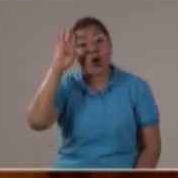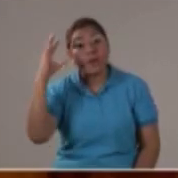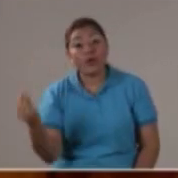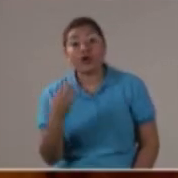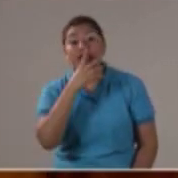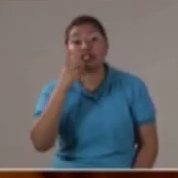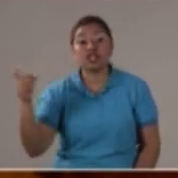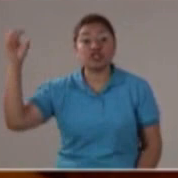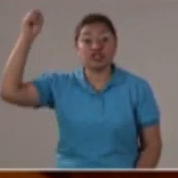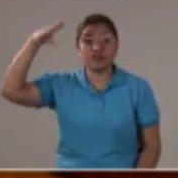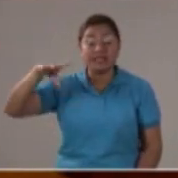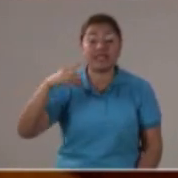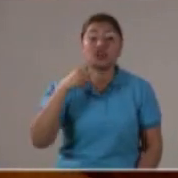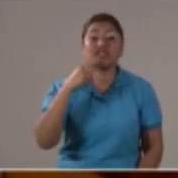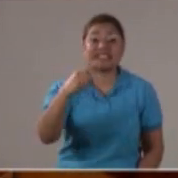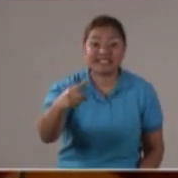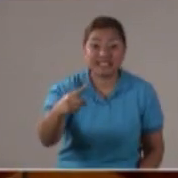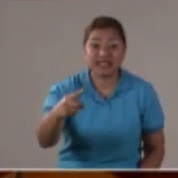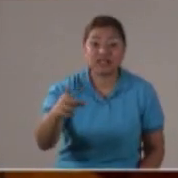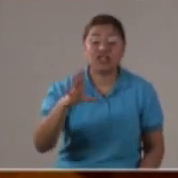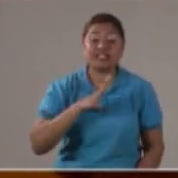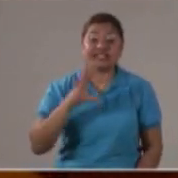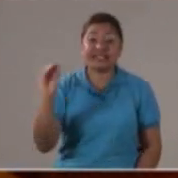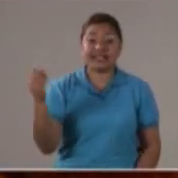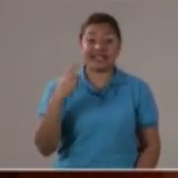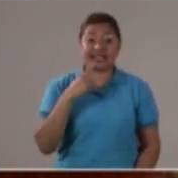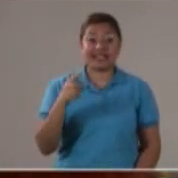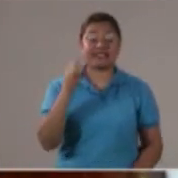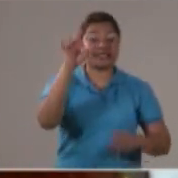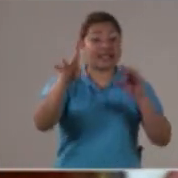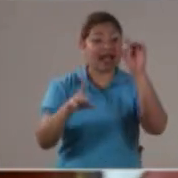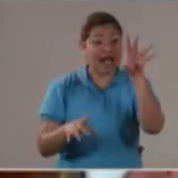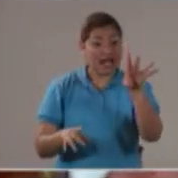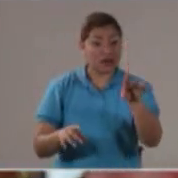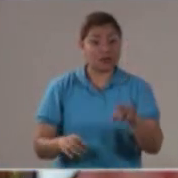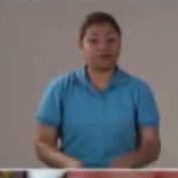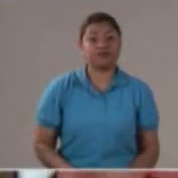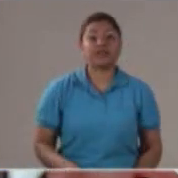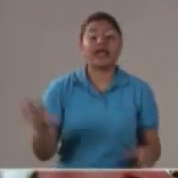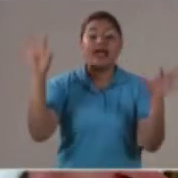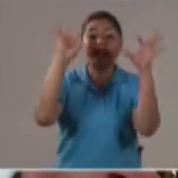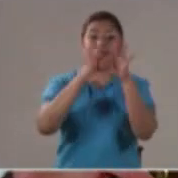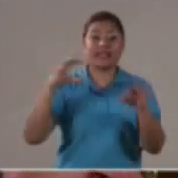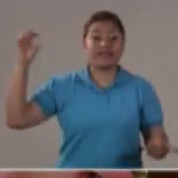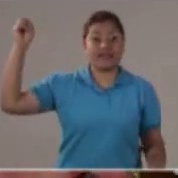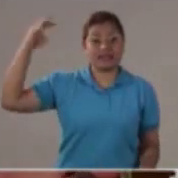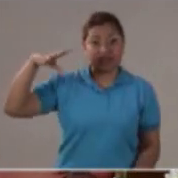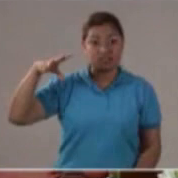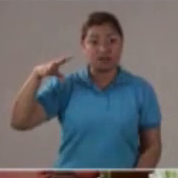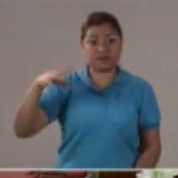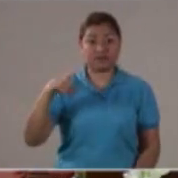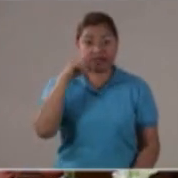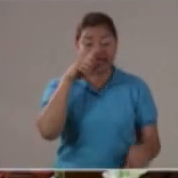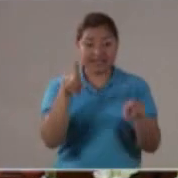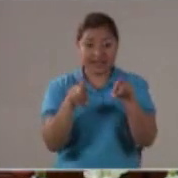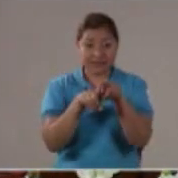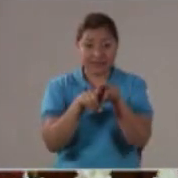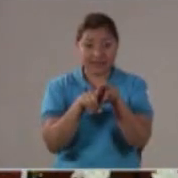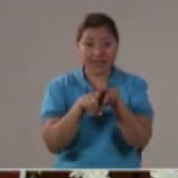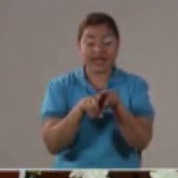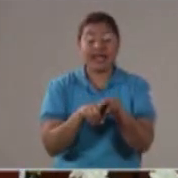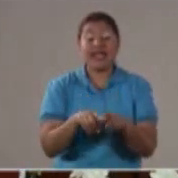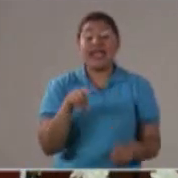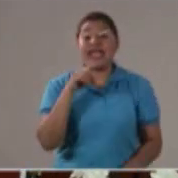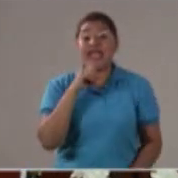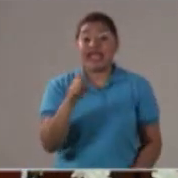diciendo. Entonces se tiene que decir algo de bendición, ¿verdad? Y también así dijimos que era la maldición y